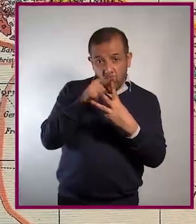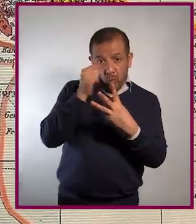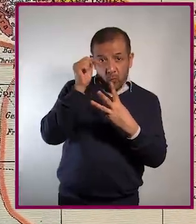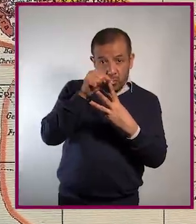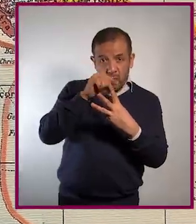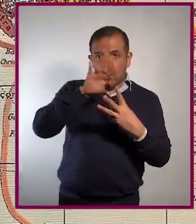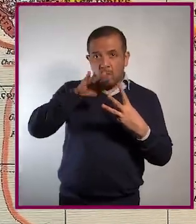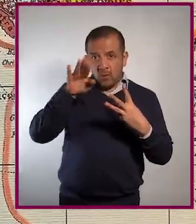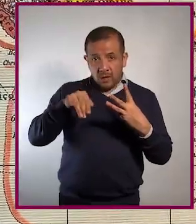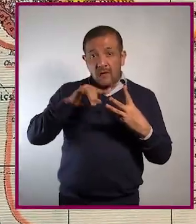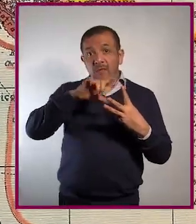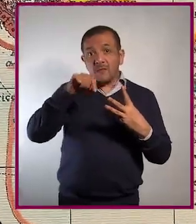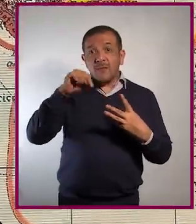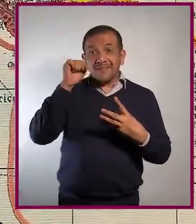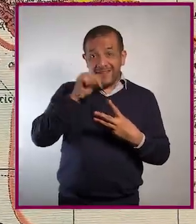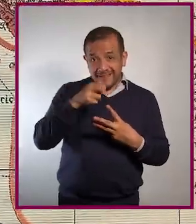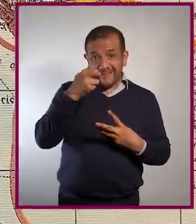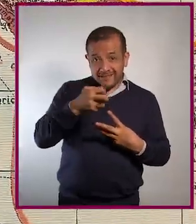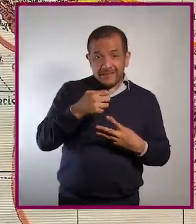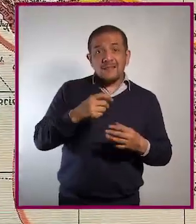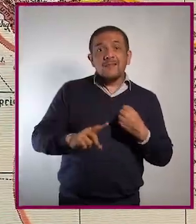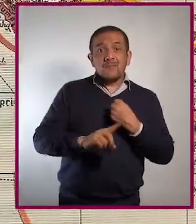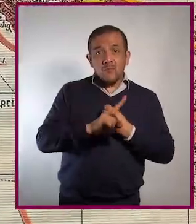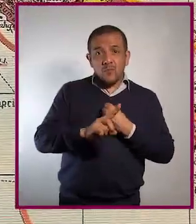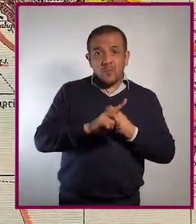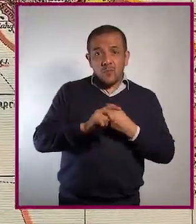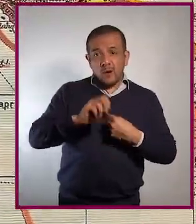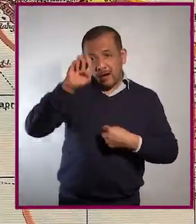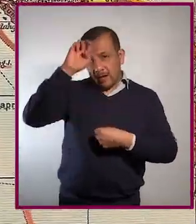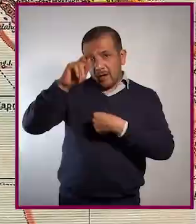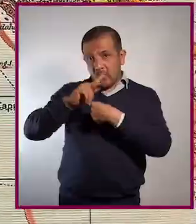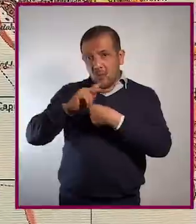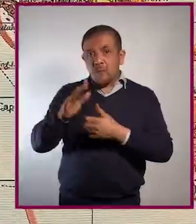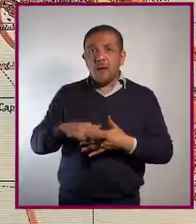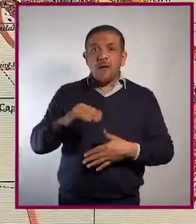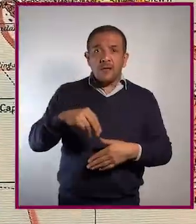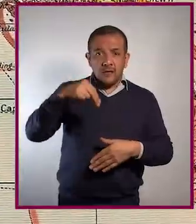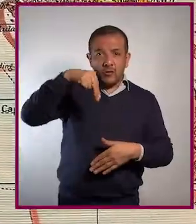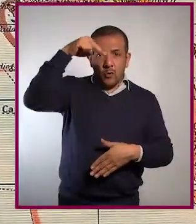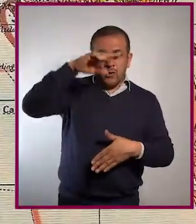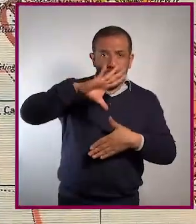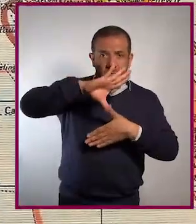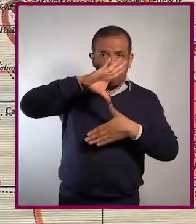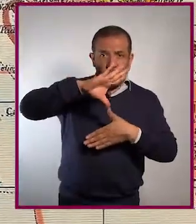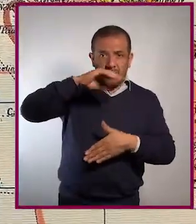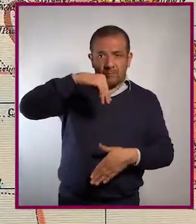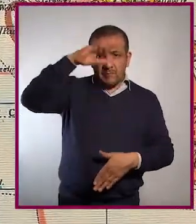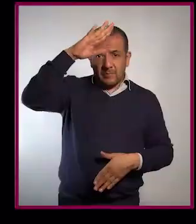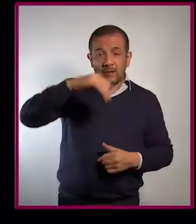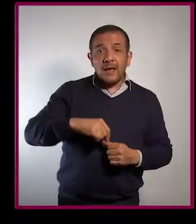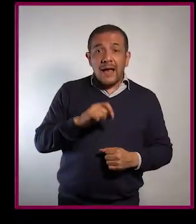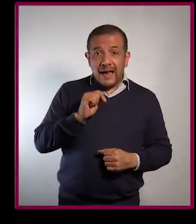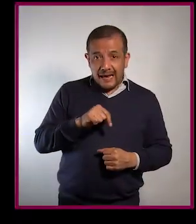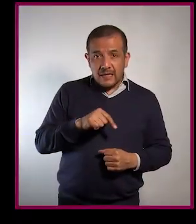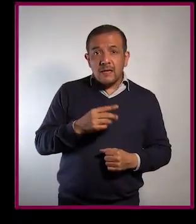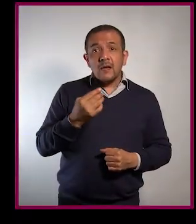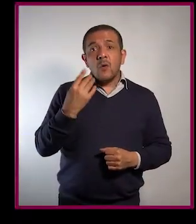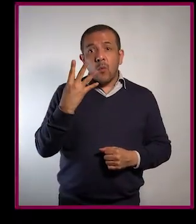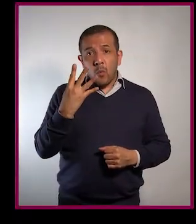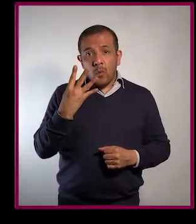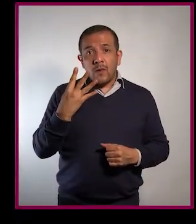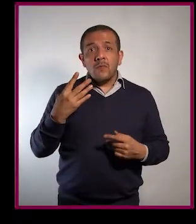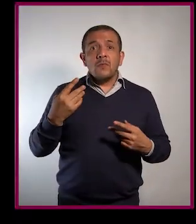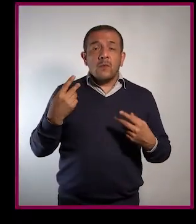años después, las proporciones epidémicas de la enfermedad en Europa y Norteamérica eran tan grandes que 1 de cada